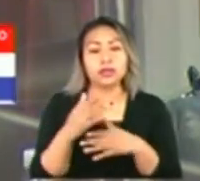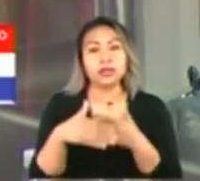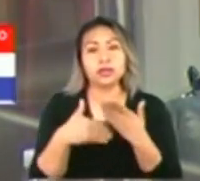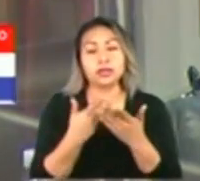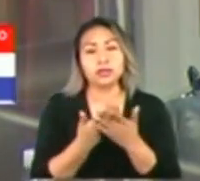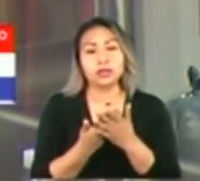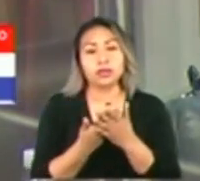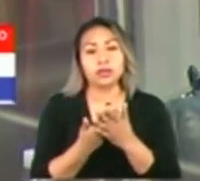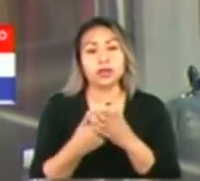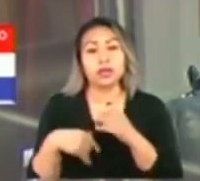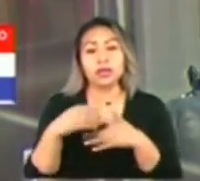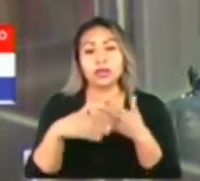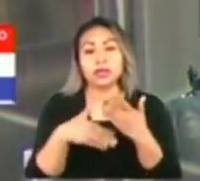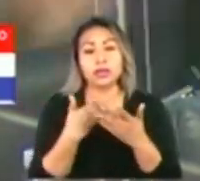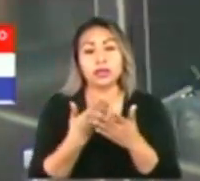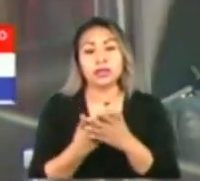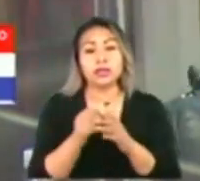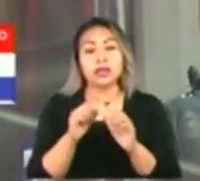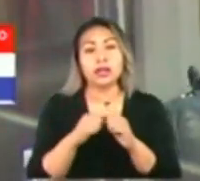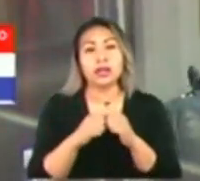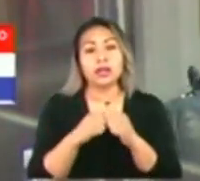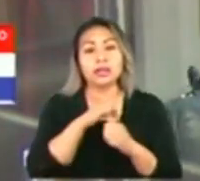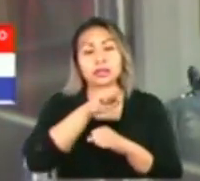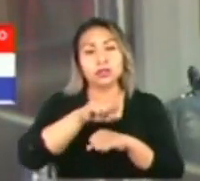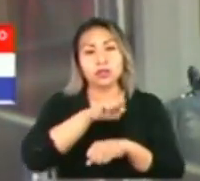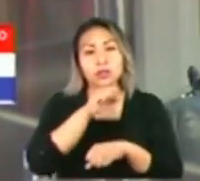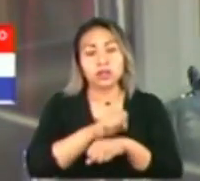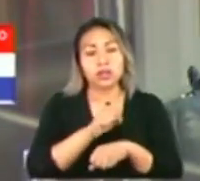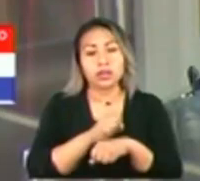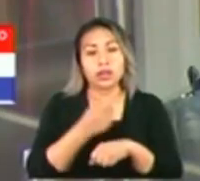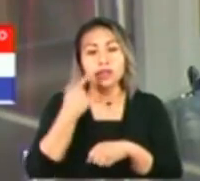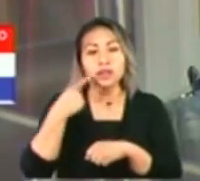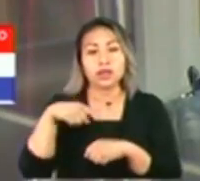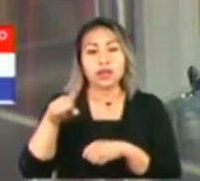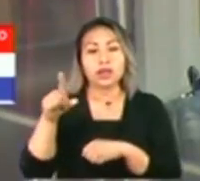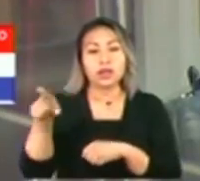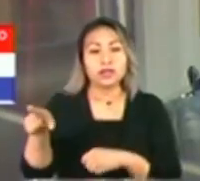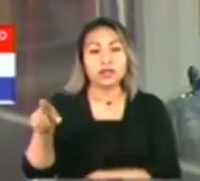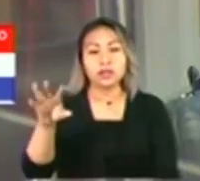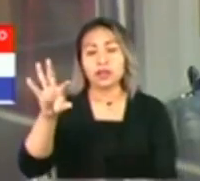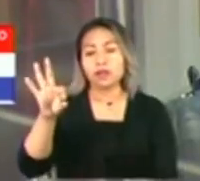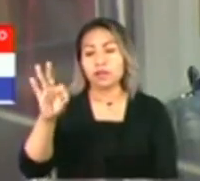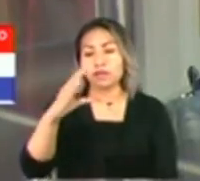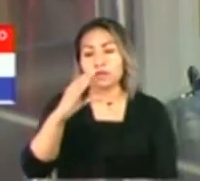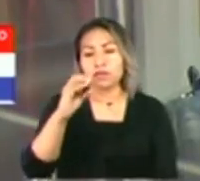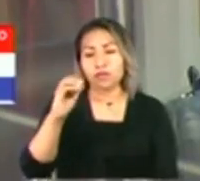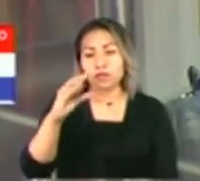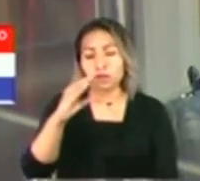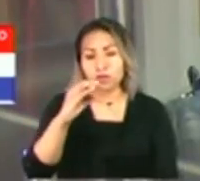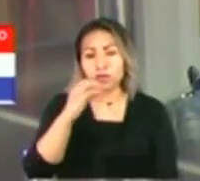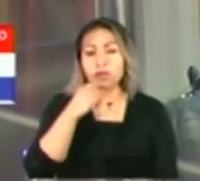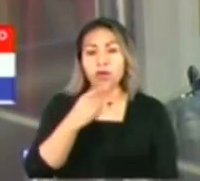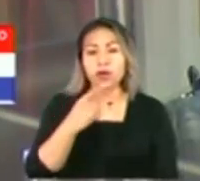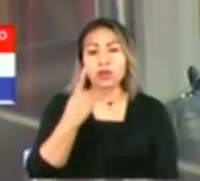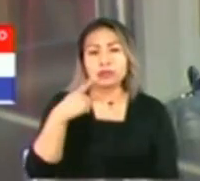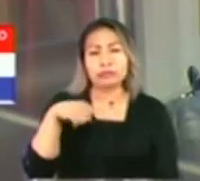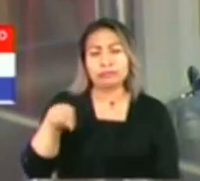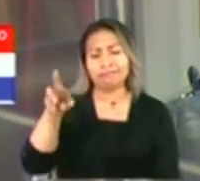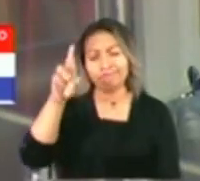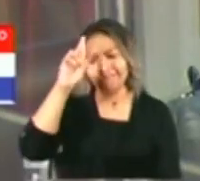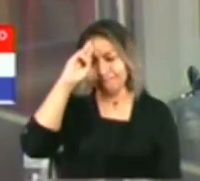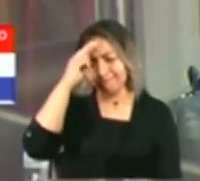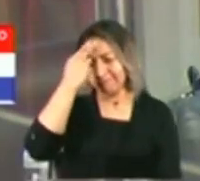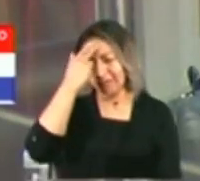Digitales Transparentes, la sociedad anónima que controla a Foco de Panamá. Tienen una doble moral y es